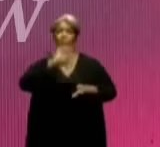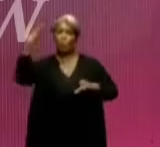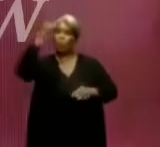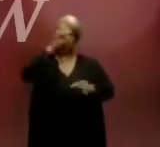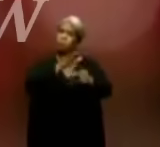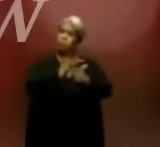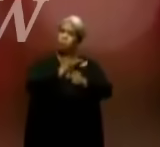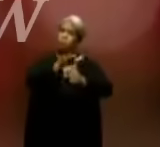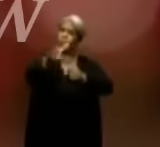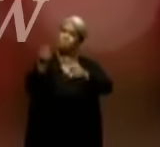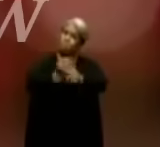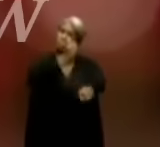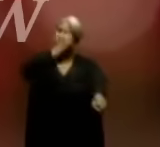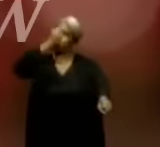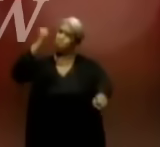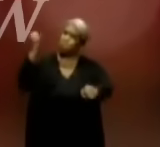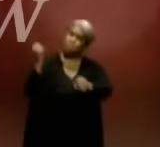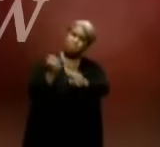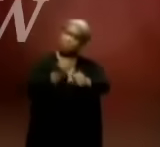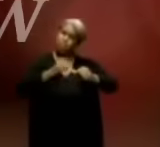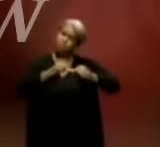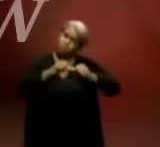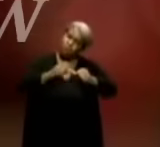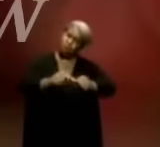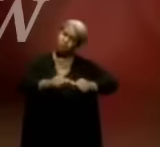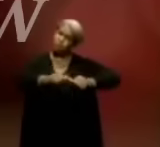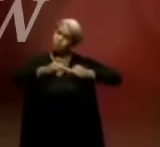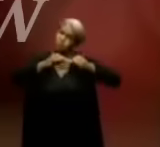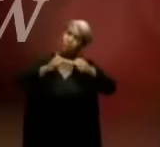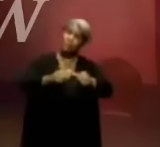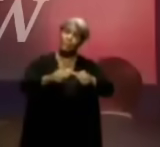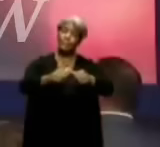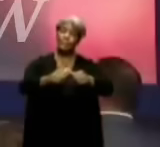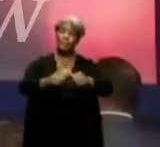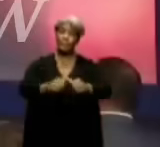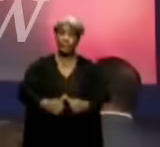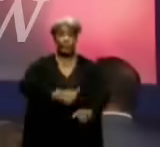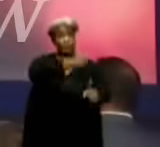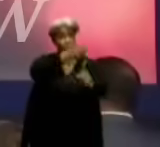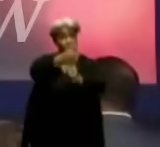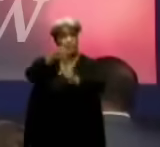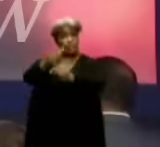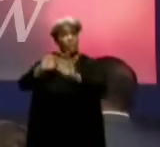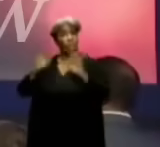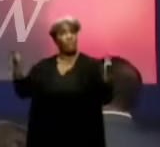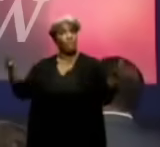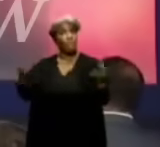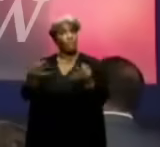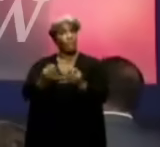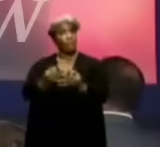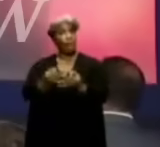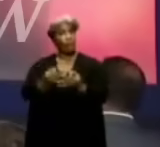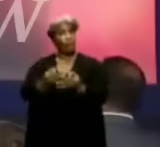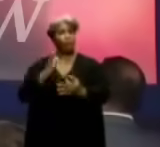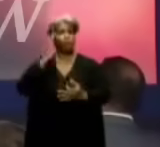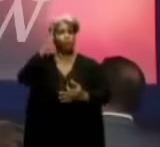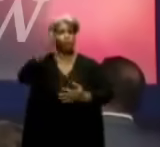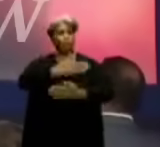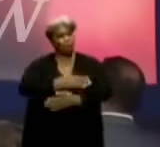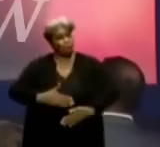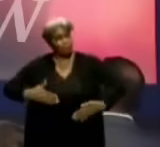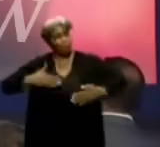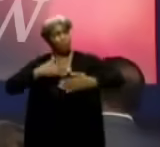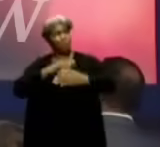gobierno de manera incansable para garantizar que cada familia dominicana disfrute de una